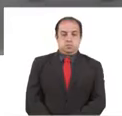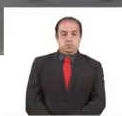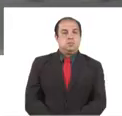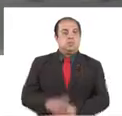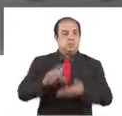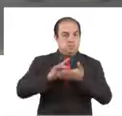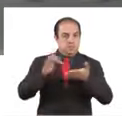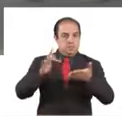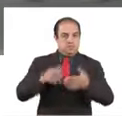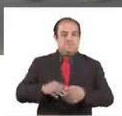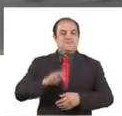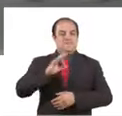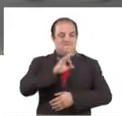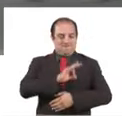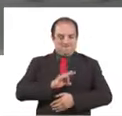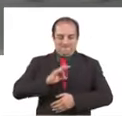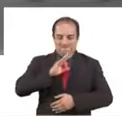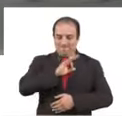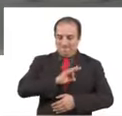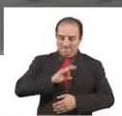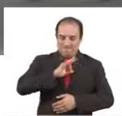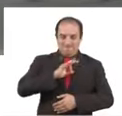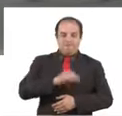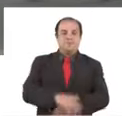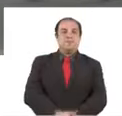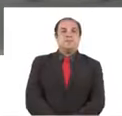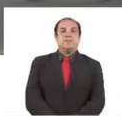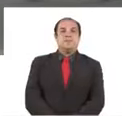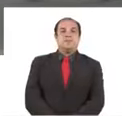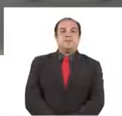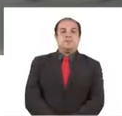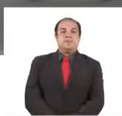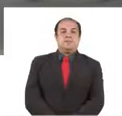Muchas gracias y muchas, muchas felicidades.